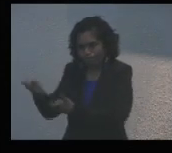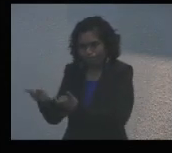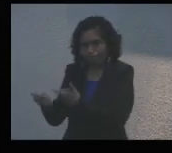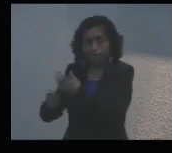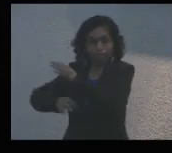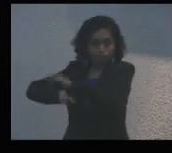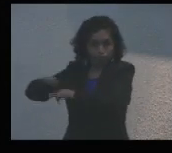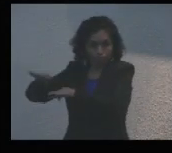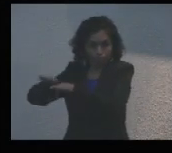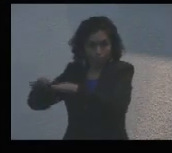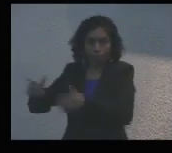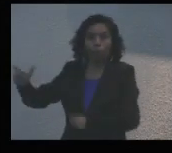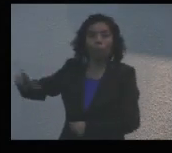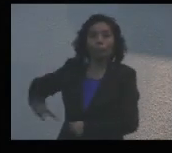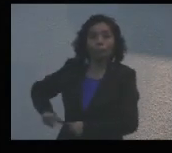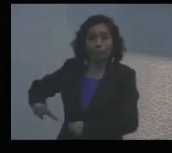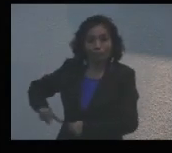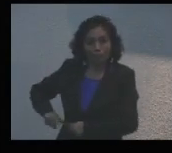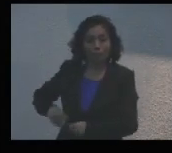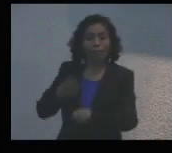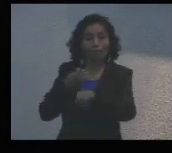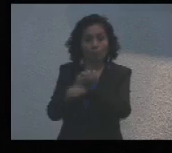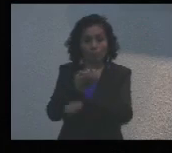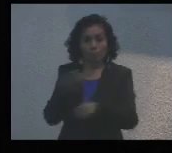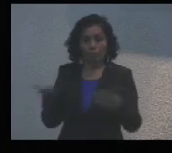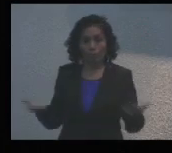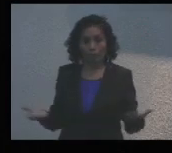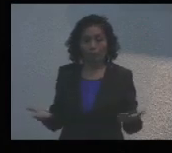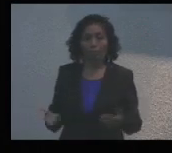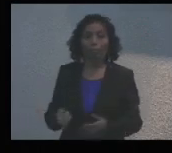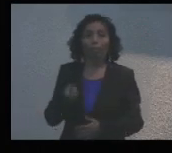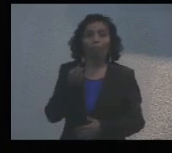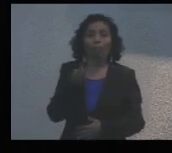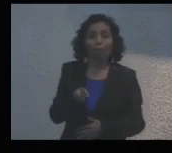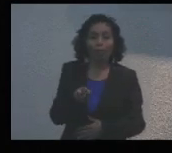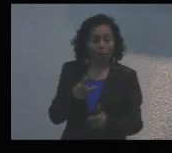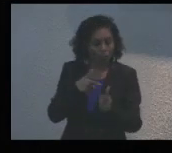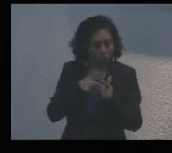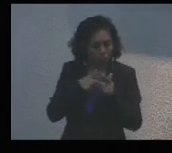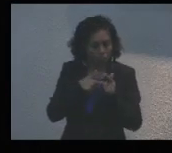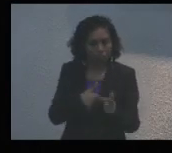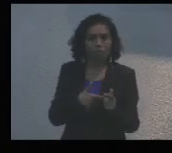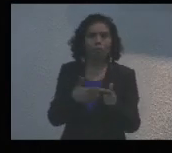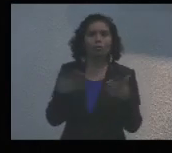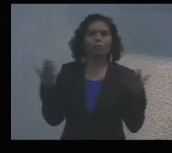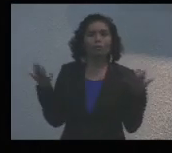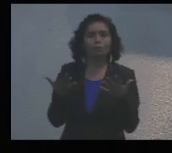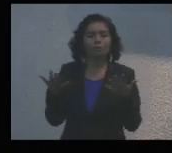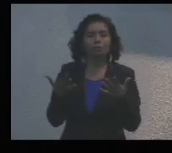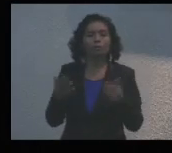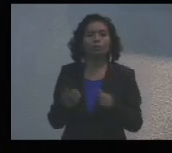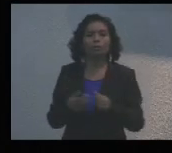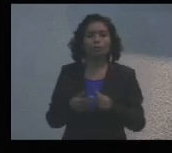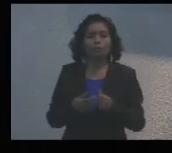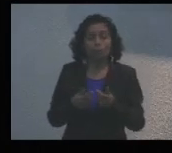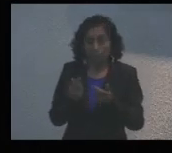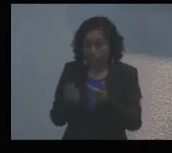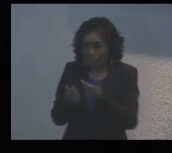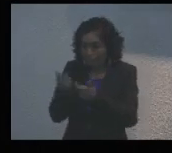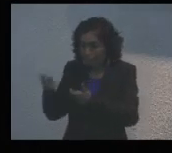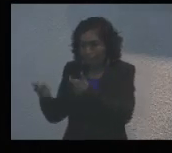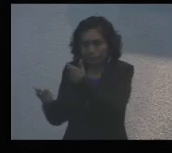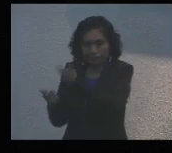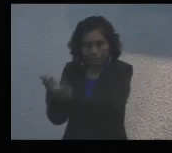gobiernos, especialmente del Gobierno del Estado. El hecho de que se sigan gestionando y obteniendo importantes inversiones